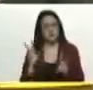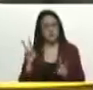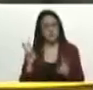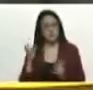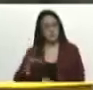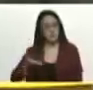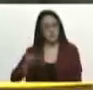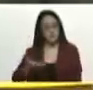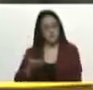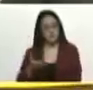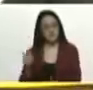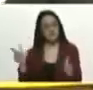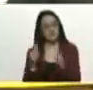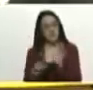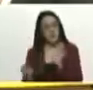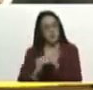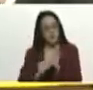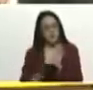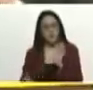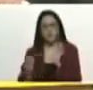reunirnos una y otra vez.